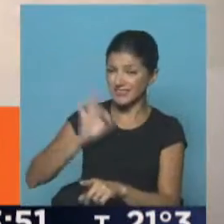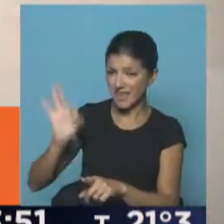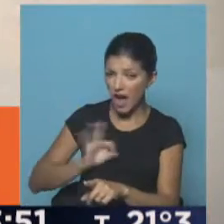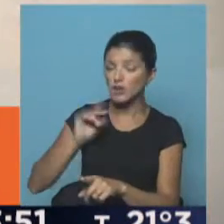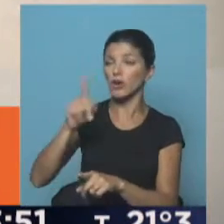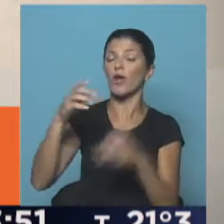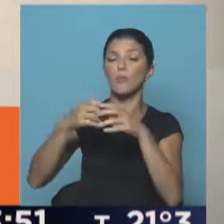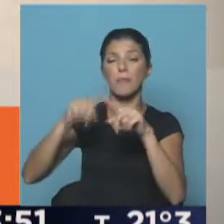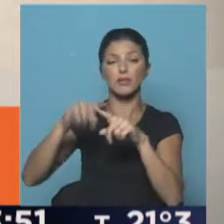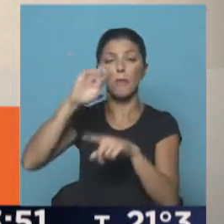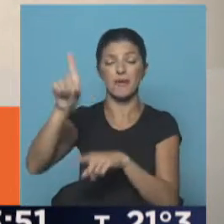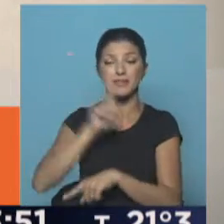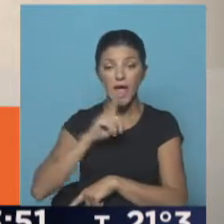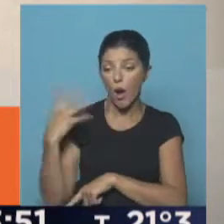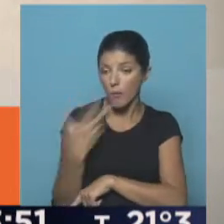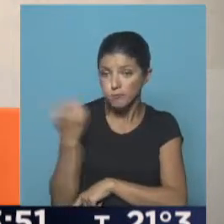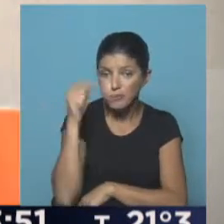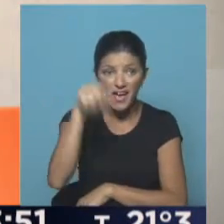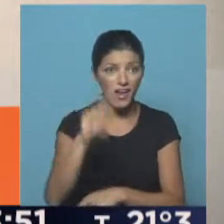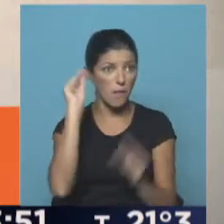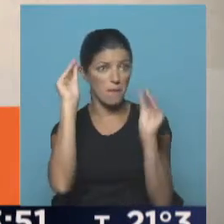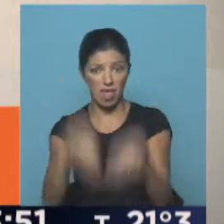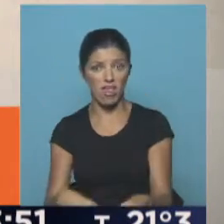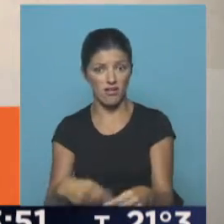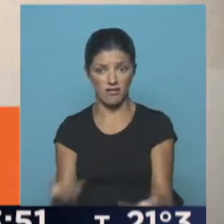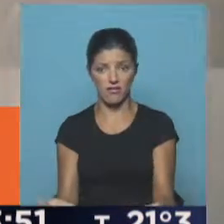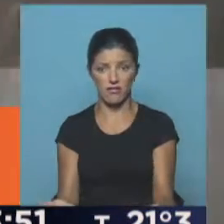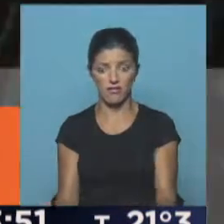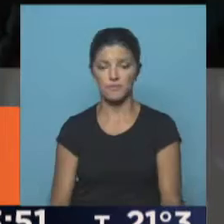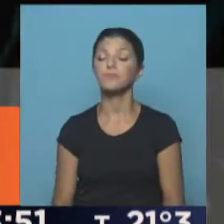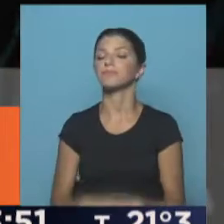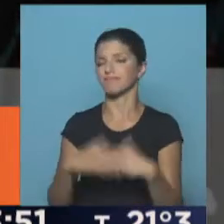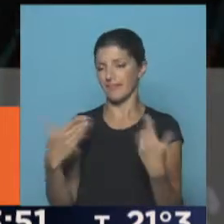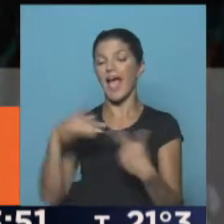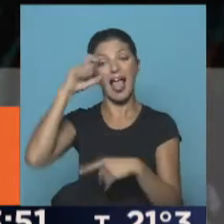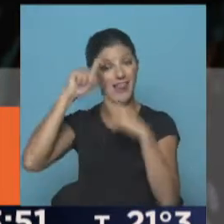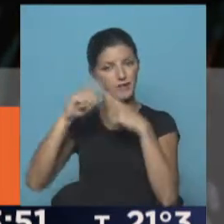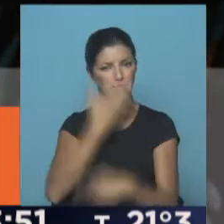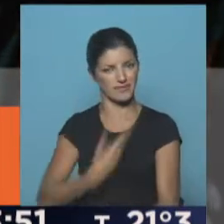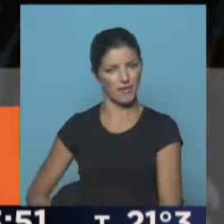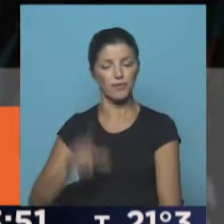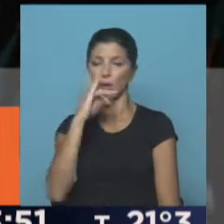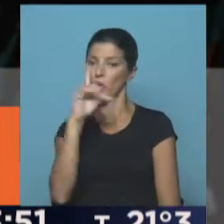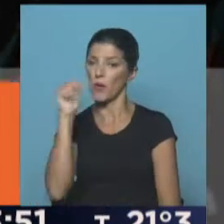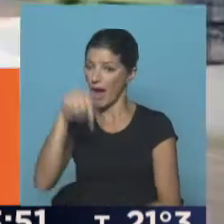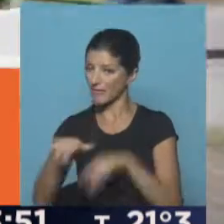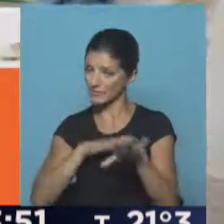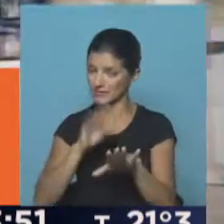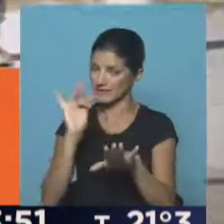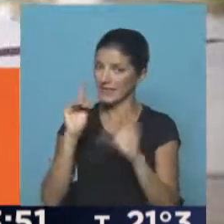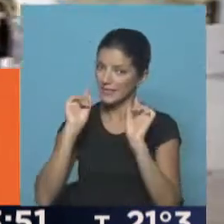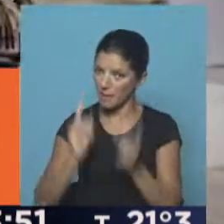PT con Lula y Dilma Rousseff. Claro que el expresidente tampoco pasa por su mejor momento.